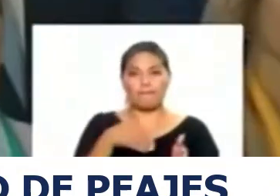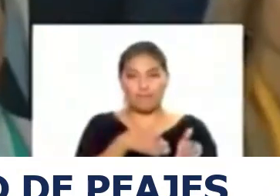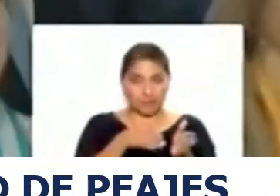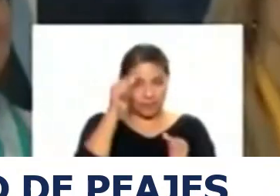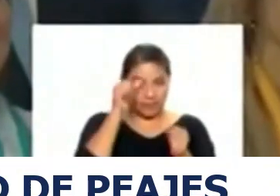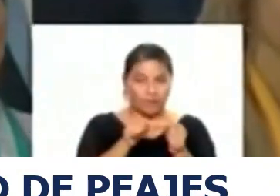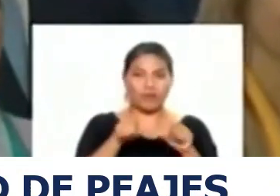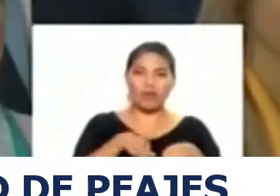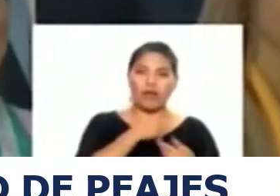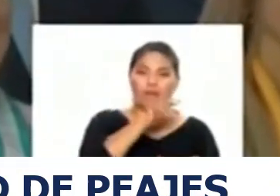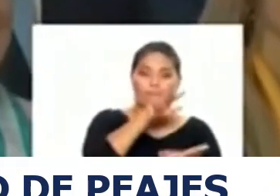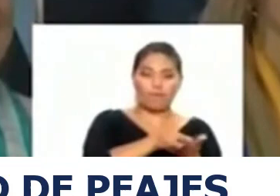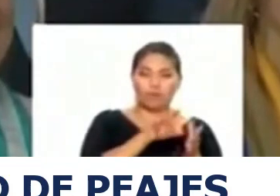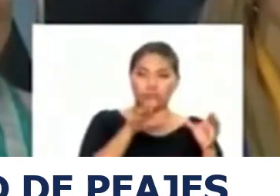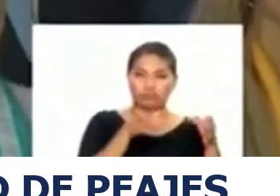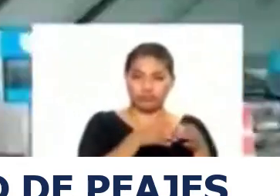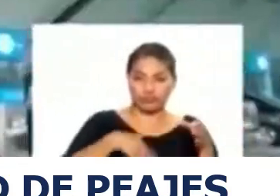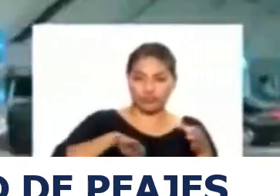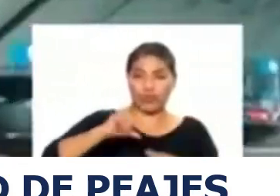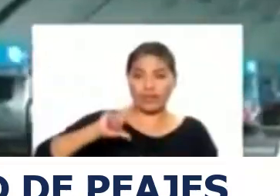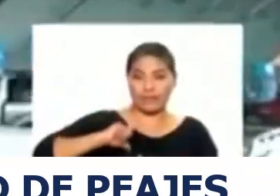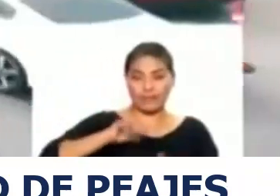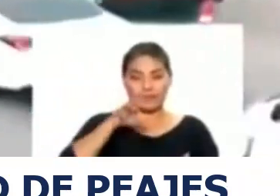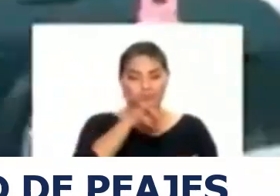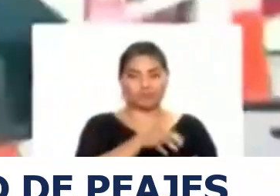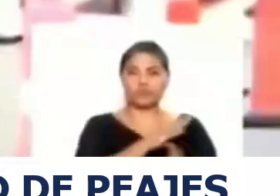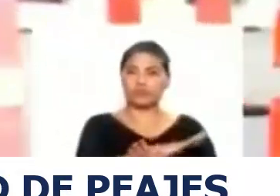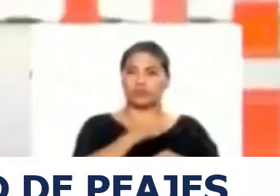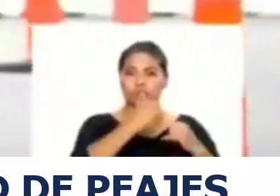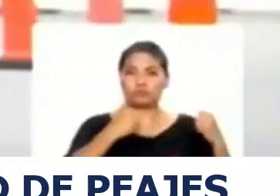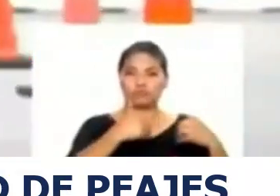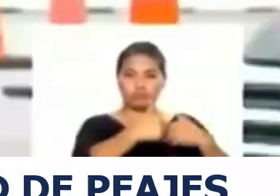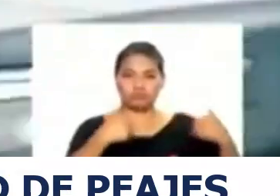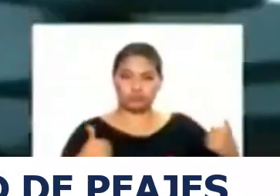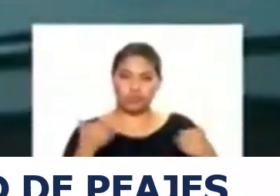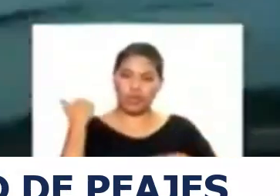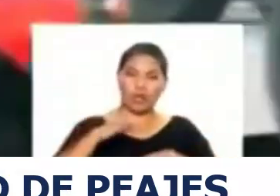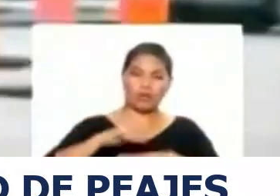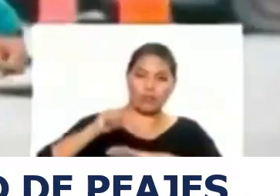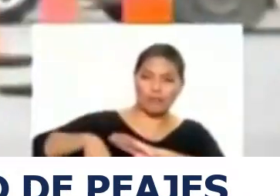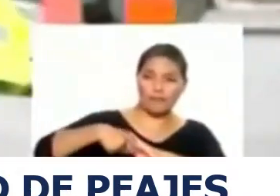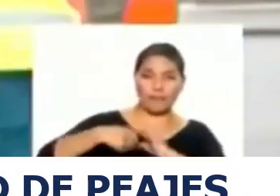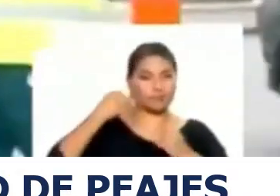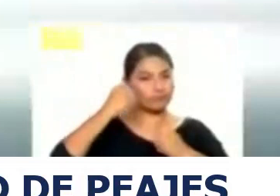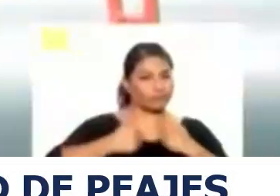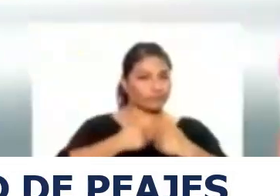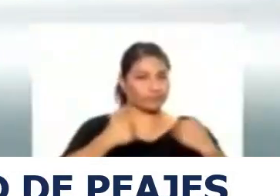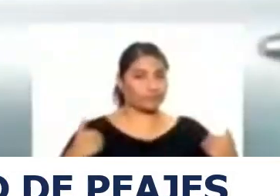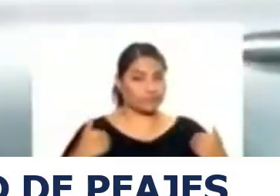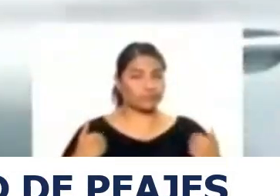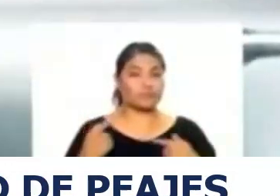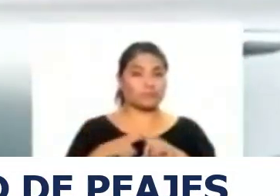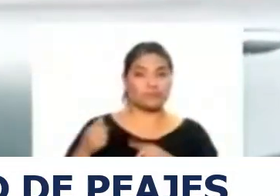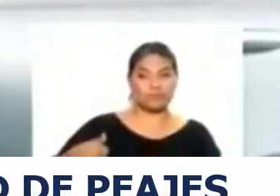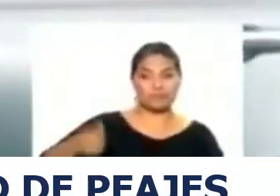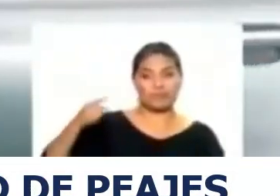importantes como el Departamento de Justicia Americano y la Superintendencia del Mercado de Valores, organismos que tienen compromisos de